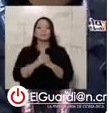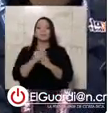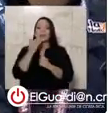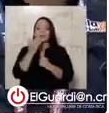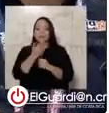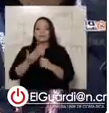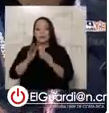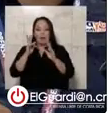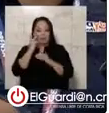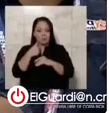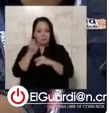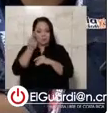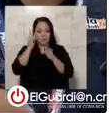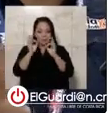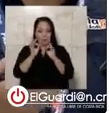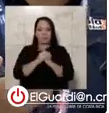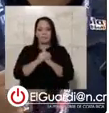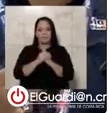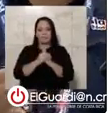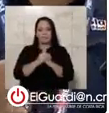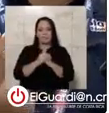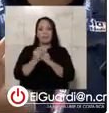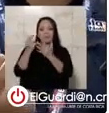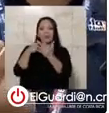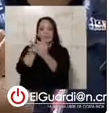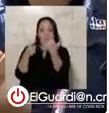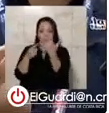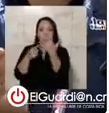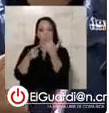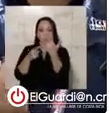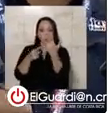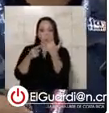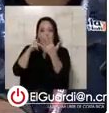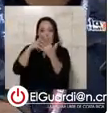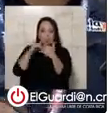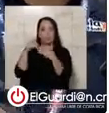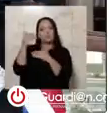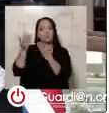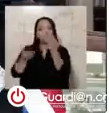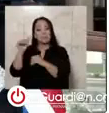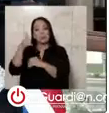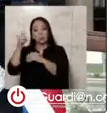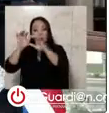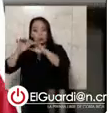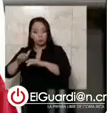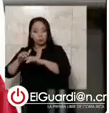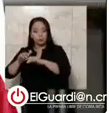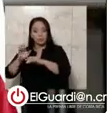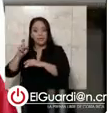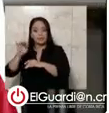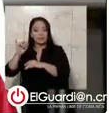más si entendí bien, hasta que avancen esos 5, es que se enviaría un nuevo texto de extinción de dominio. A mí me